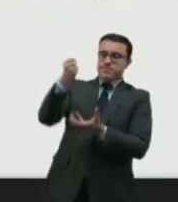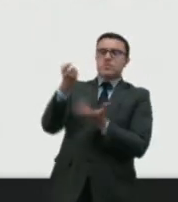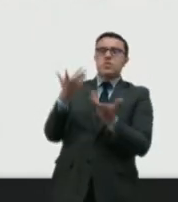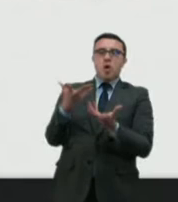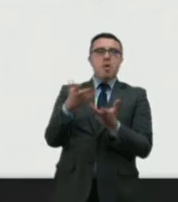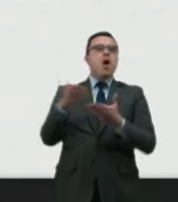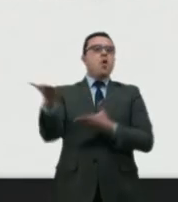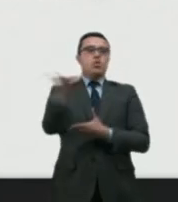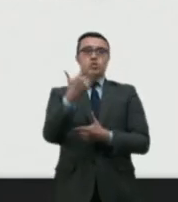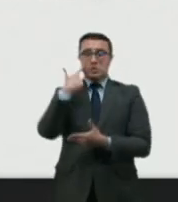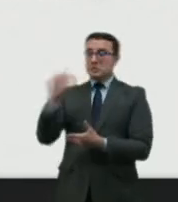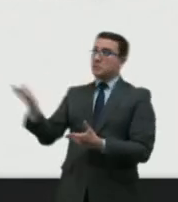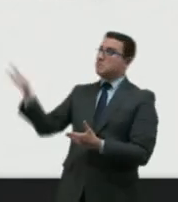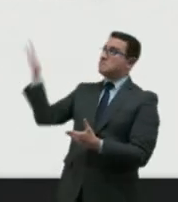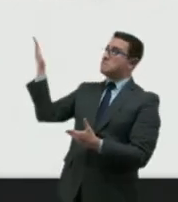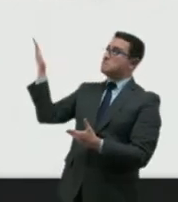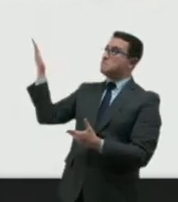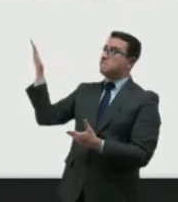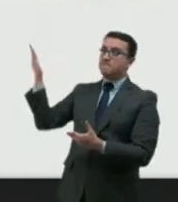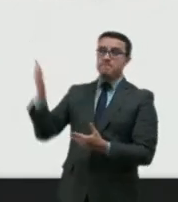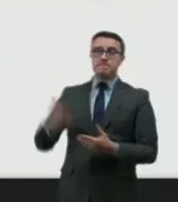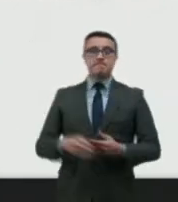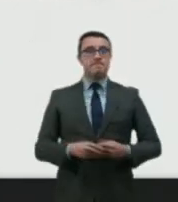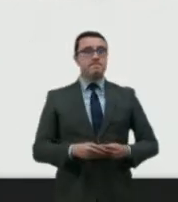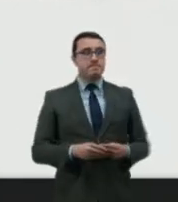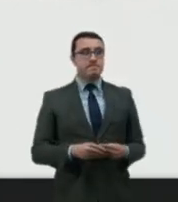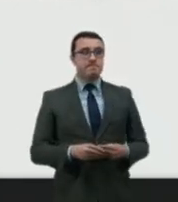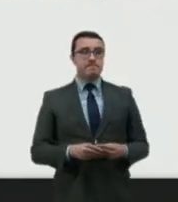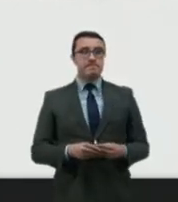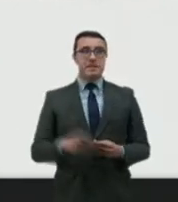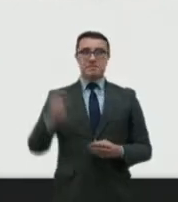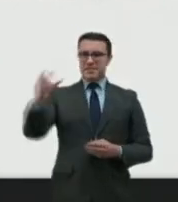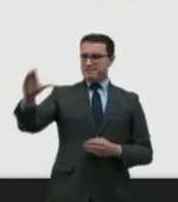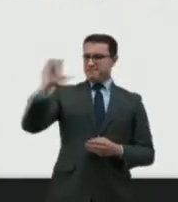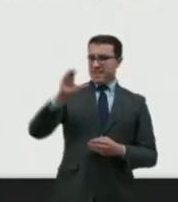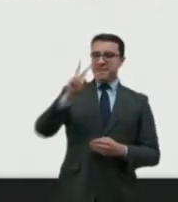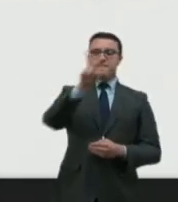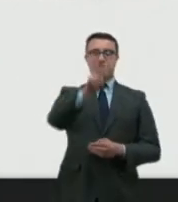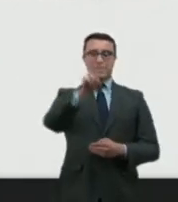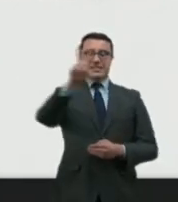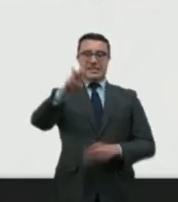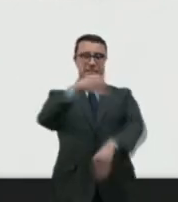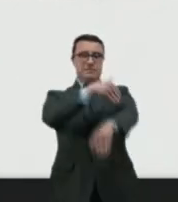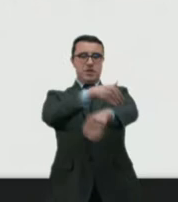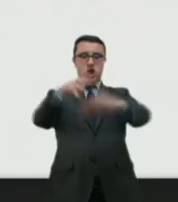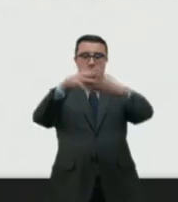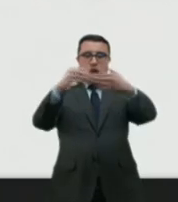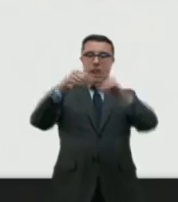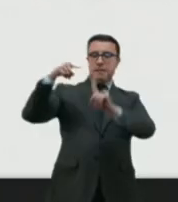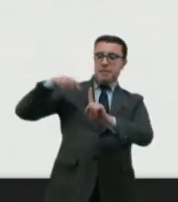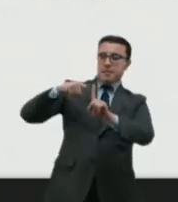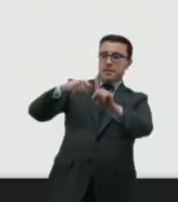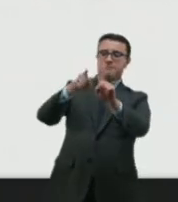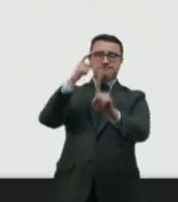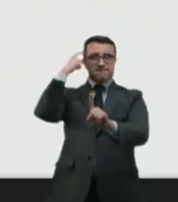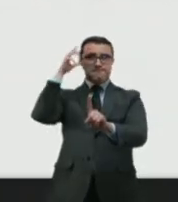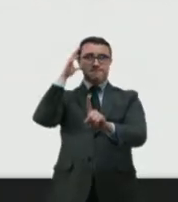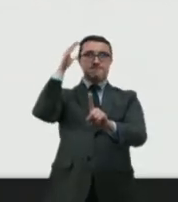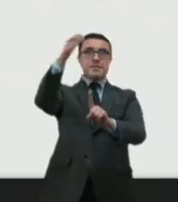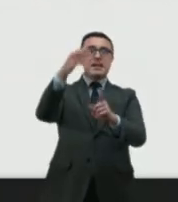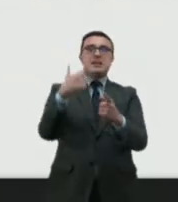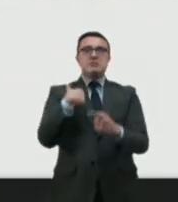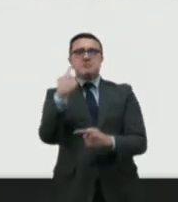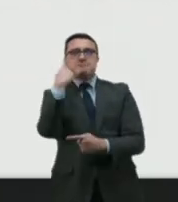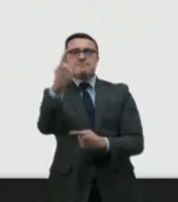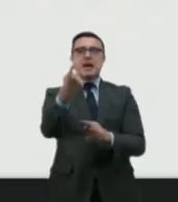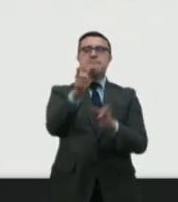que ustedes están viendo acá. Estimamos un ingreso de 27 millones de dólares mensual y estoy buscando inversionistas